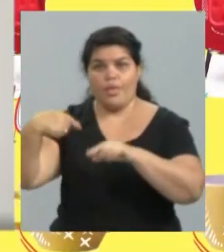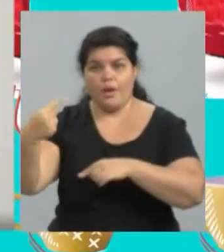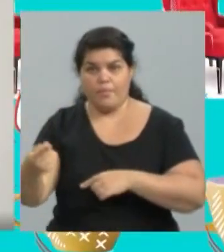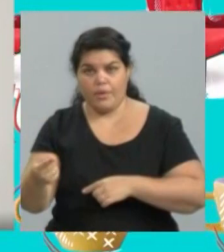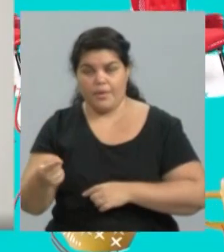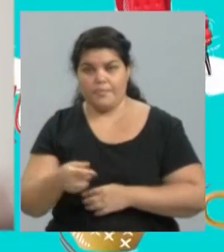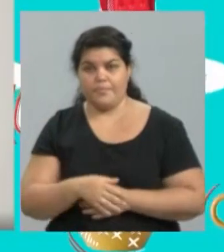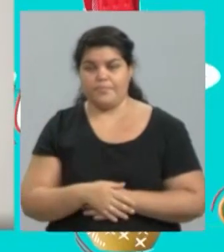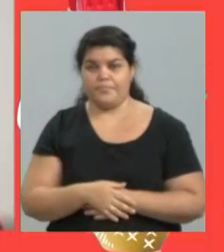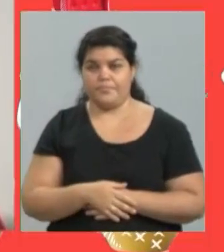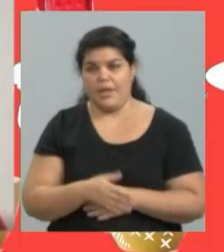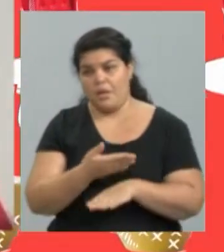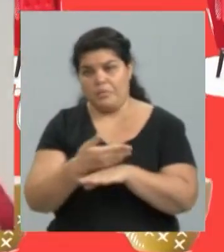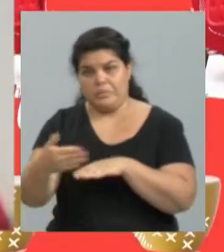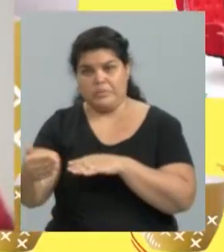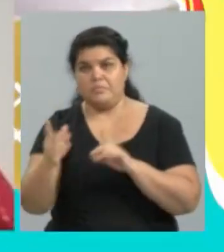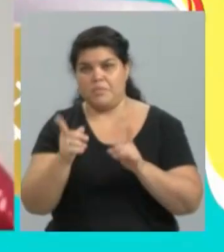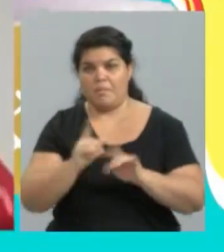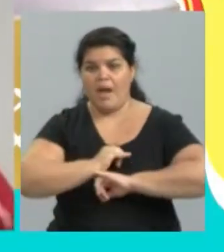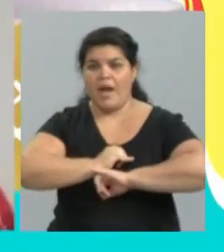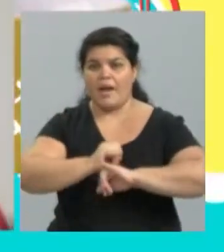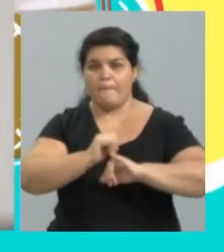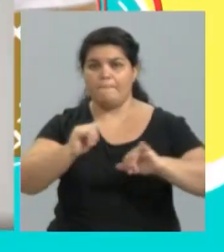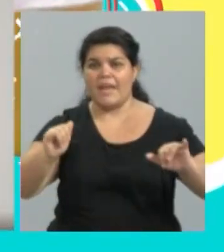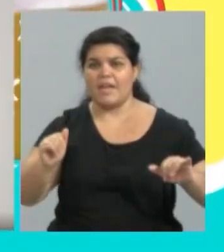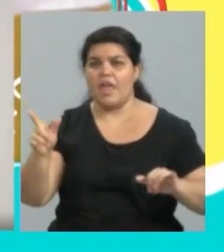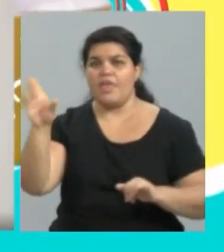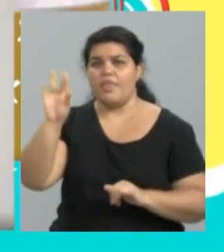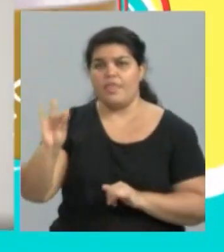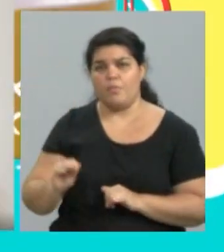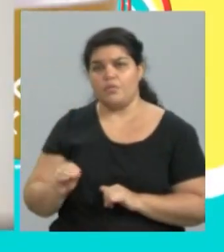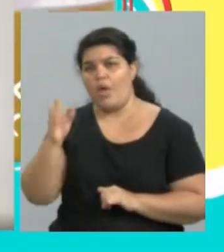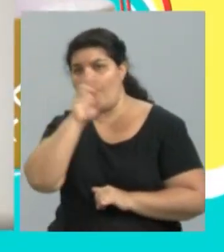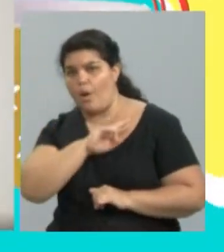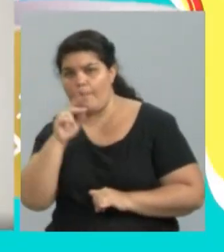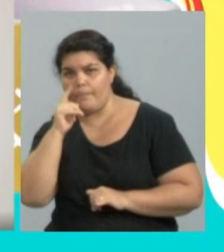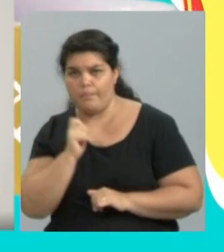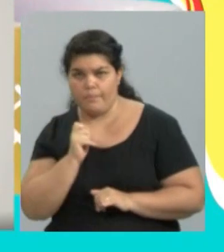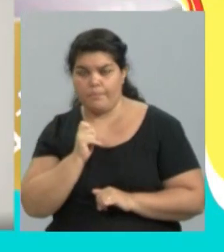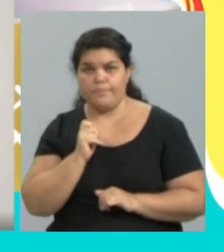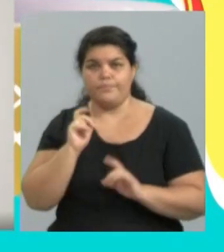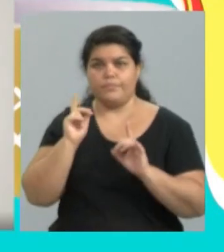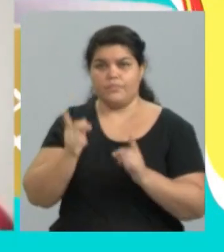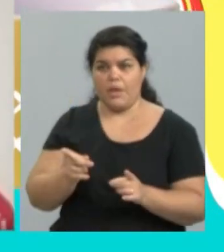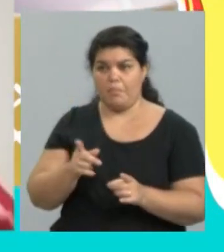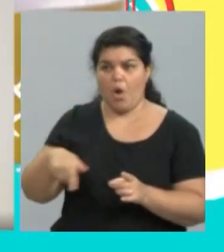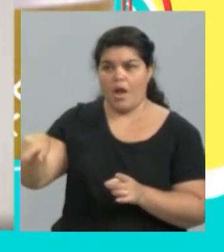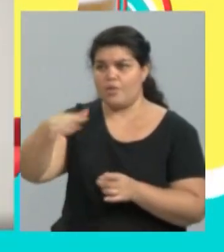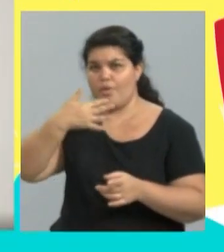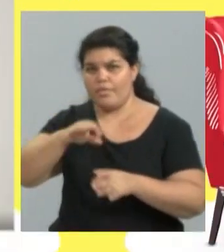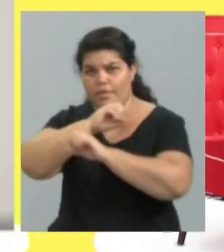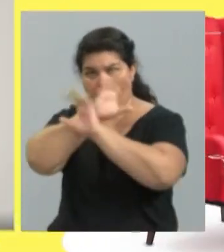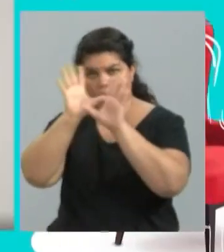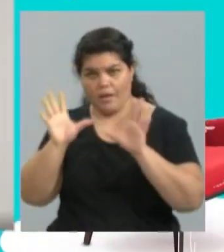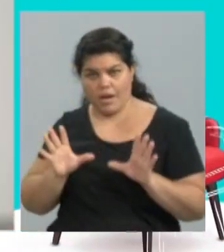es como la campaña estaba dirigida a diputados y diputadas para que estas personas tomasen conocimiento de esto y